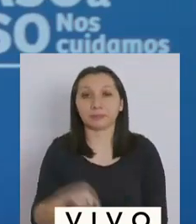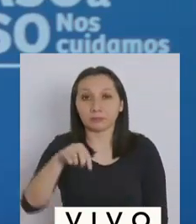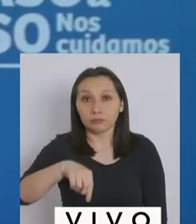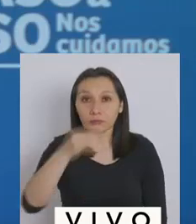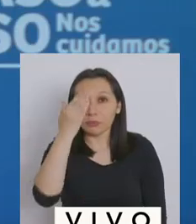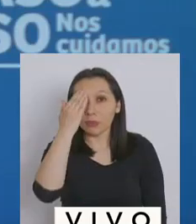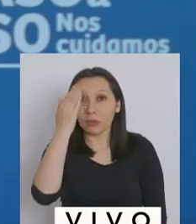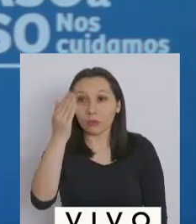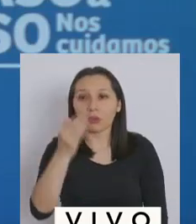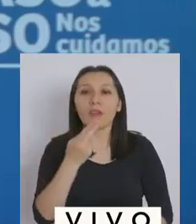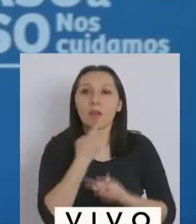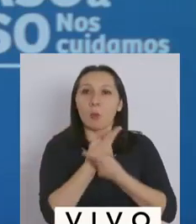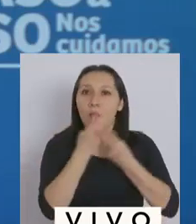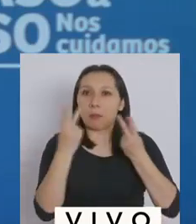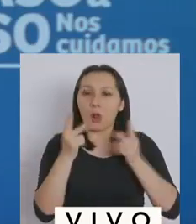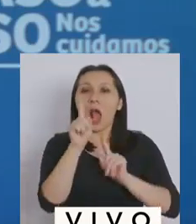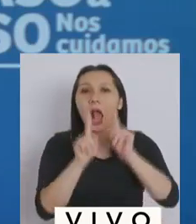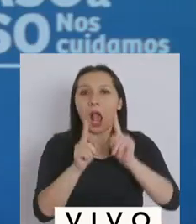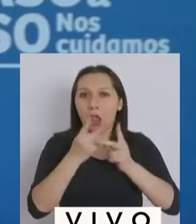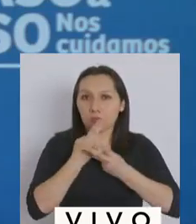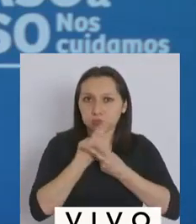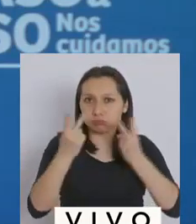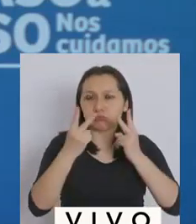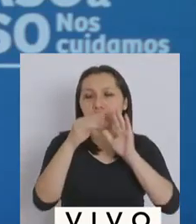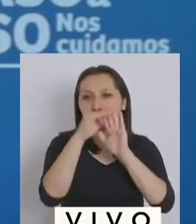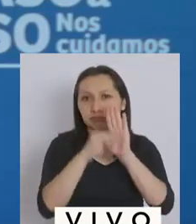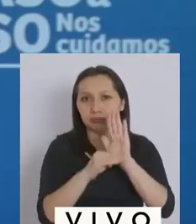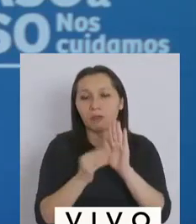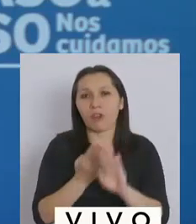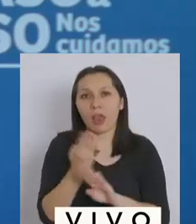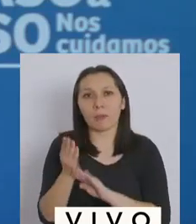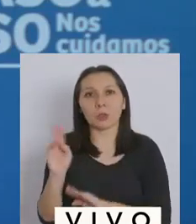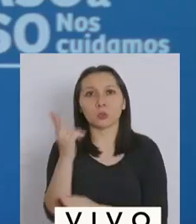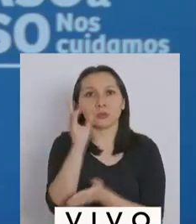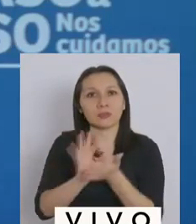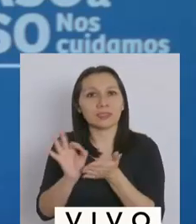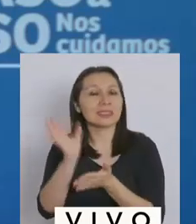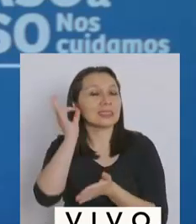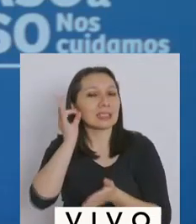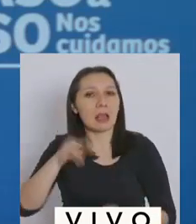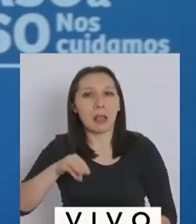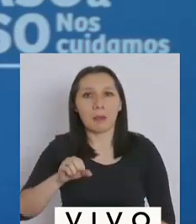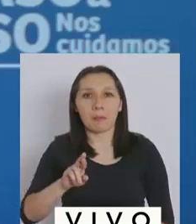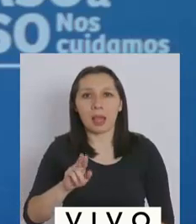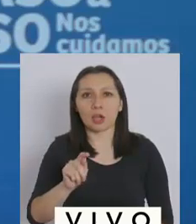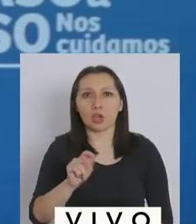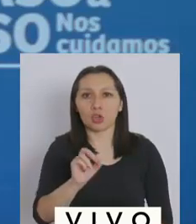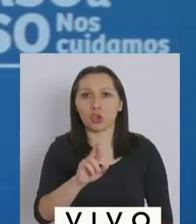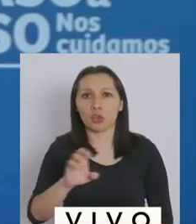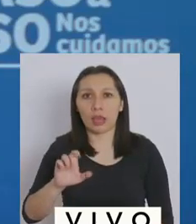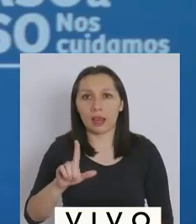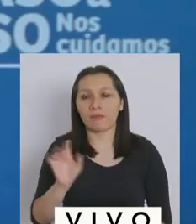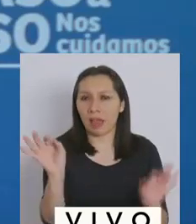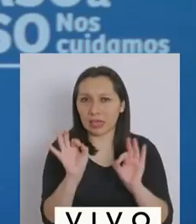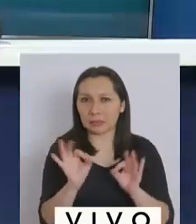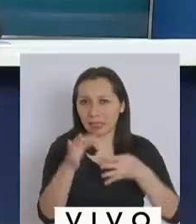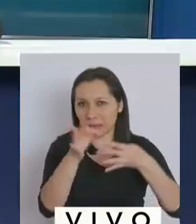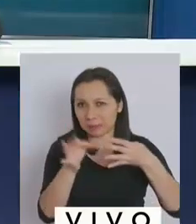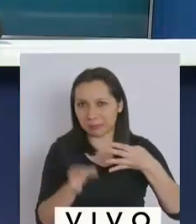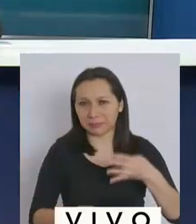día vamos a dar a conocer algunos anuncios y le voy a pedir a la subsecretaria Katy Martorell que dé esos